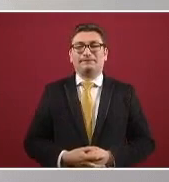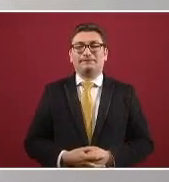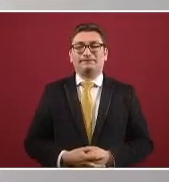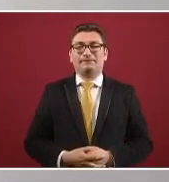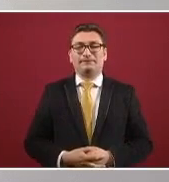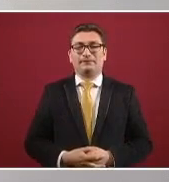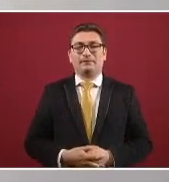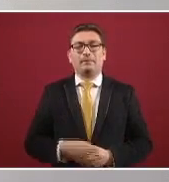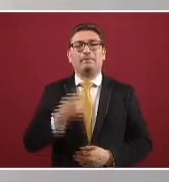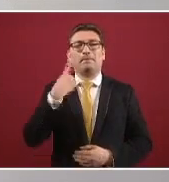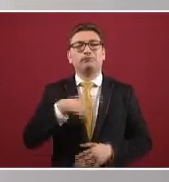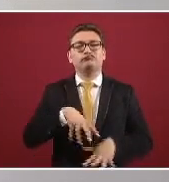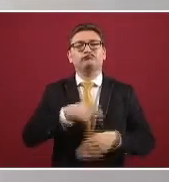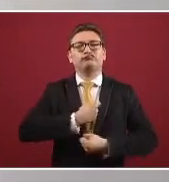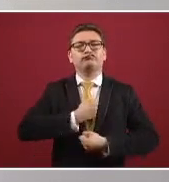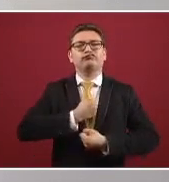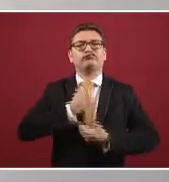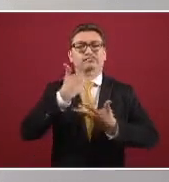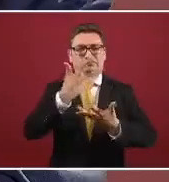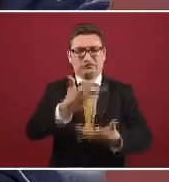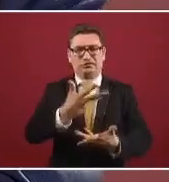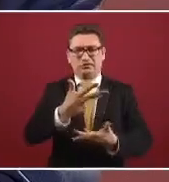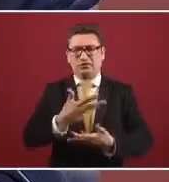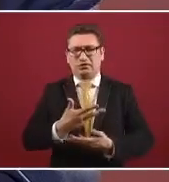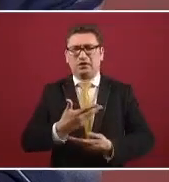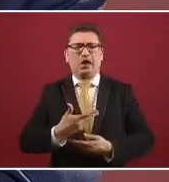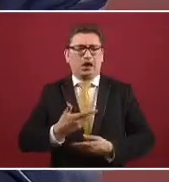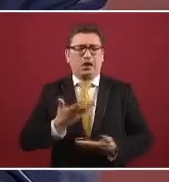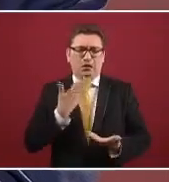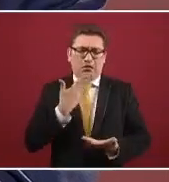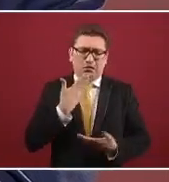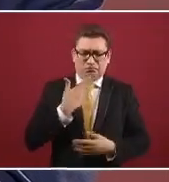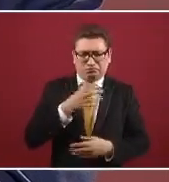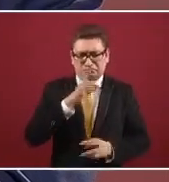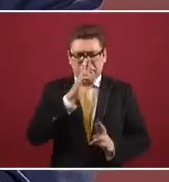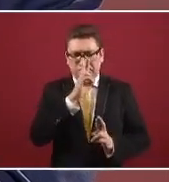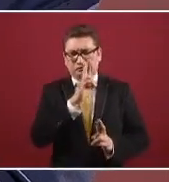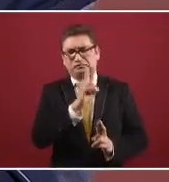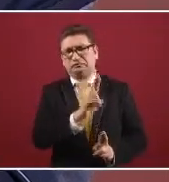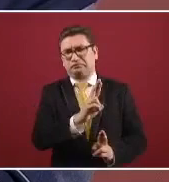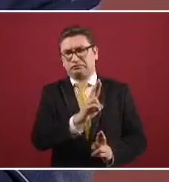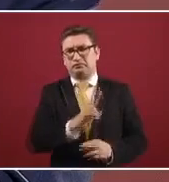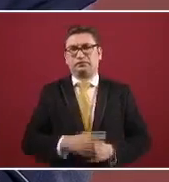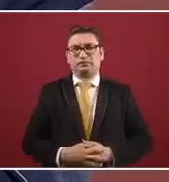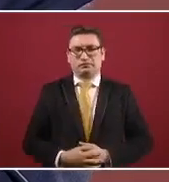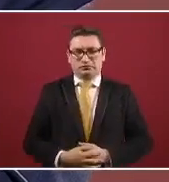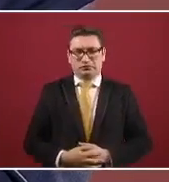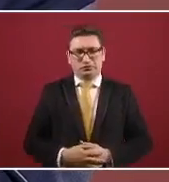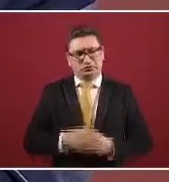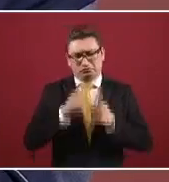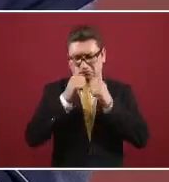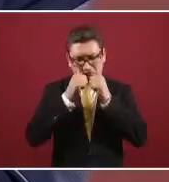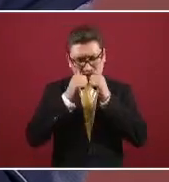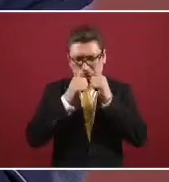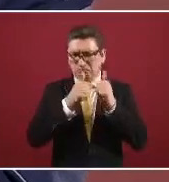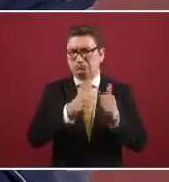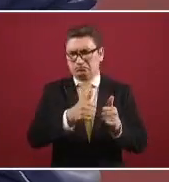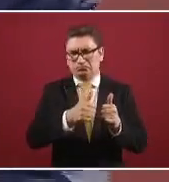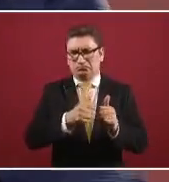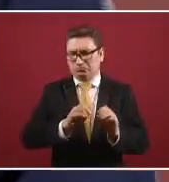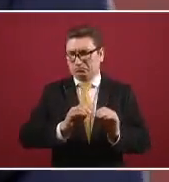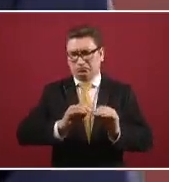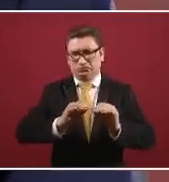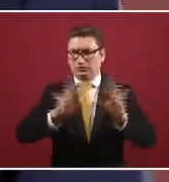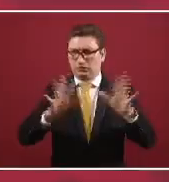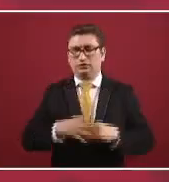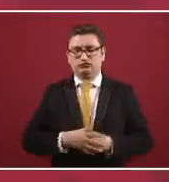a expresar sus sentimientos con mucho respeto, y son escuchados, y estamos